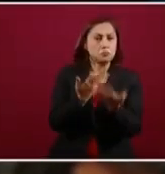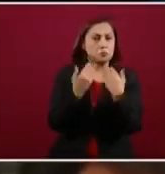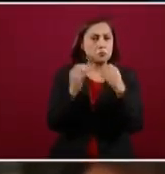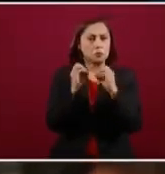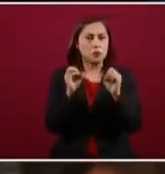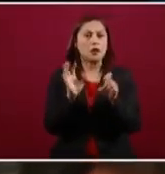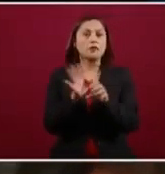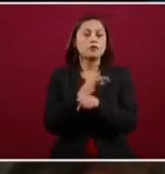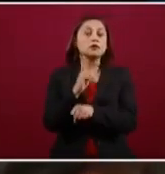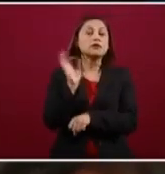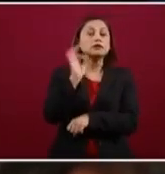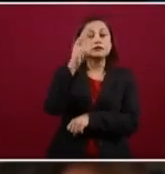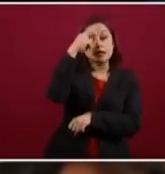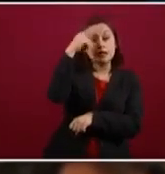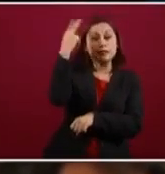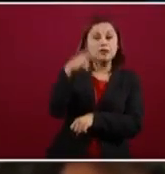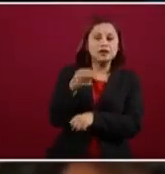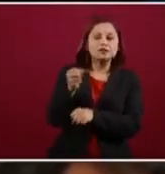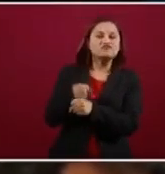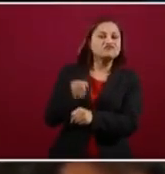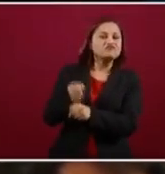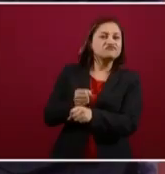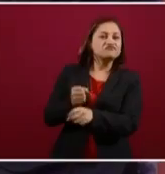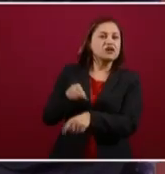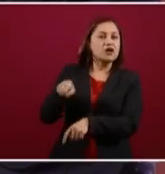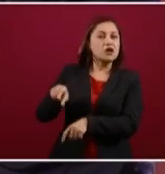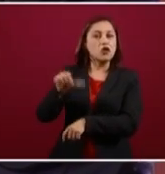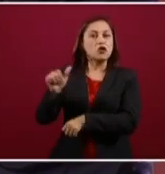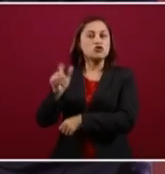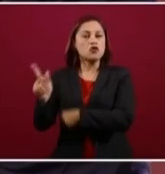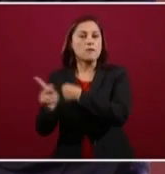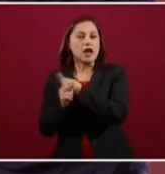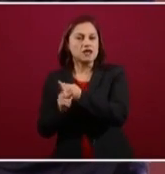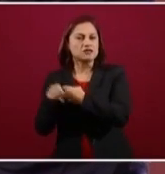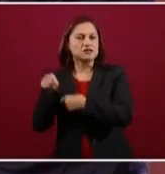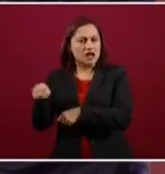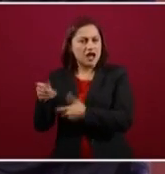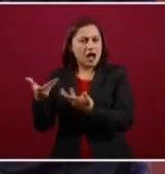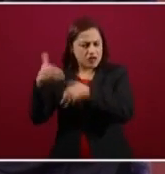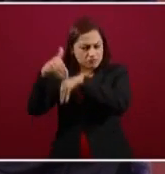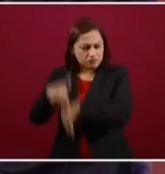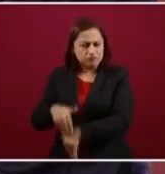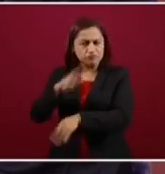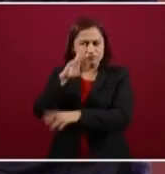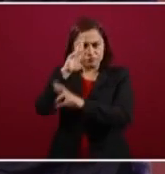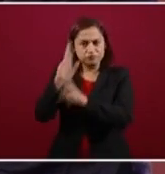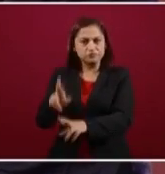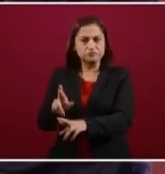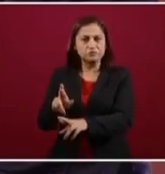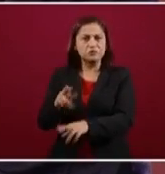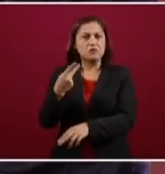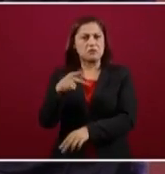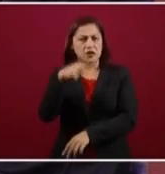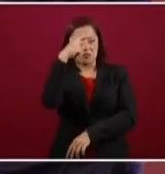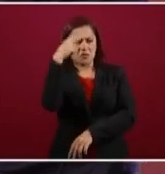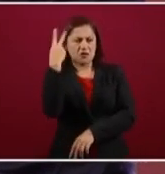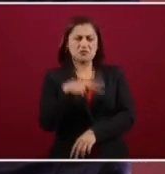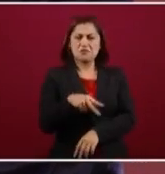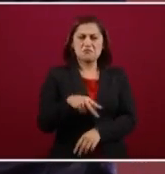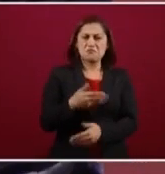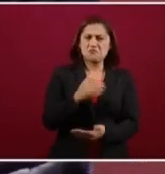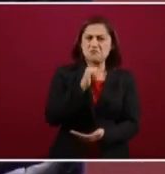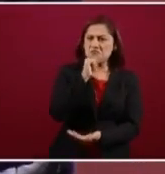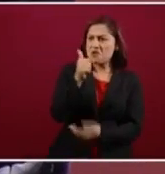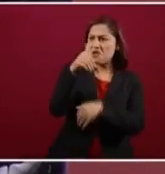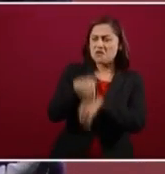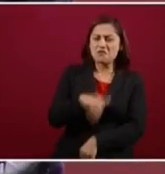otro país cumpliera. ¿Cómo va a pedirle a otro país que cumpla si no cumple? ¿Cómo ve esta situación contradictoria, señor presidente? Pues no